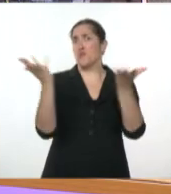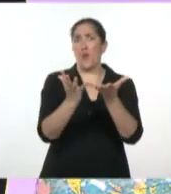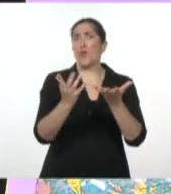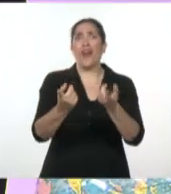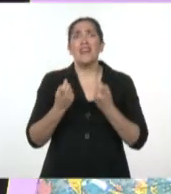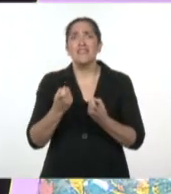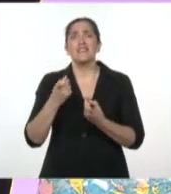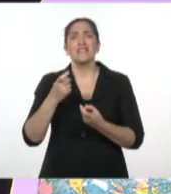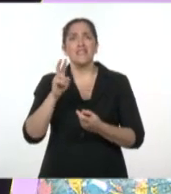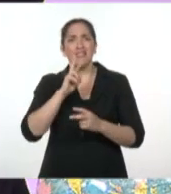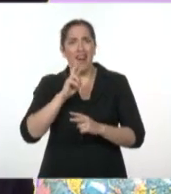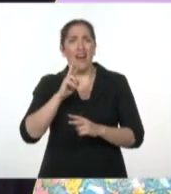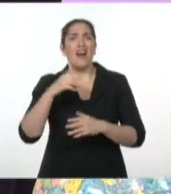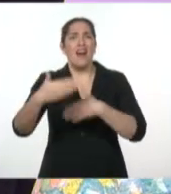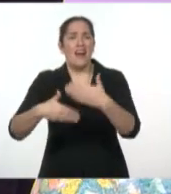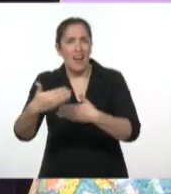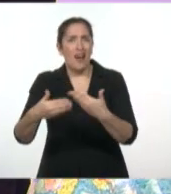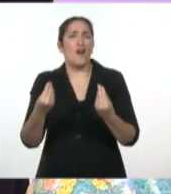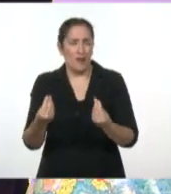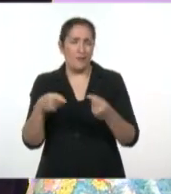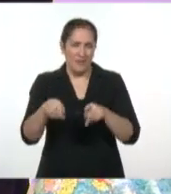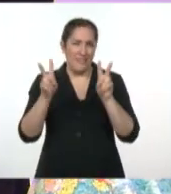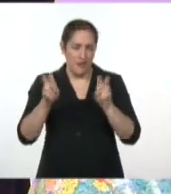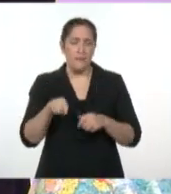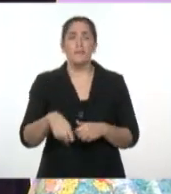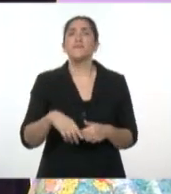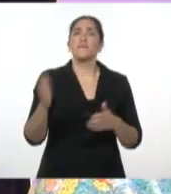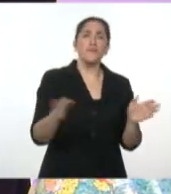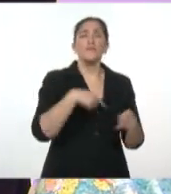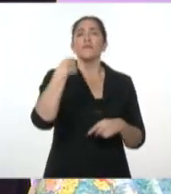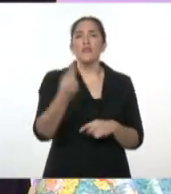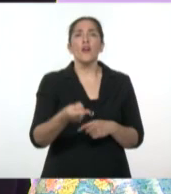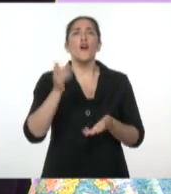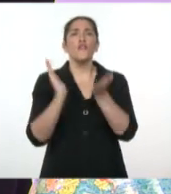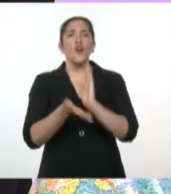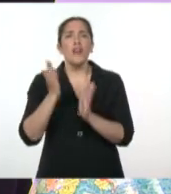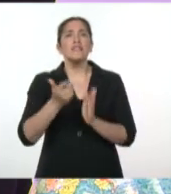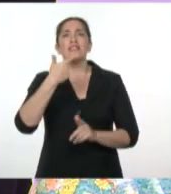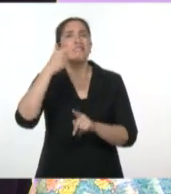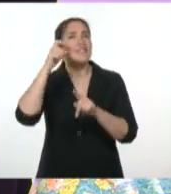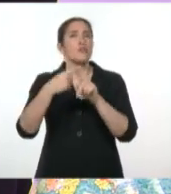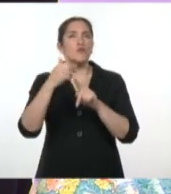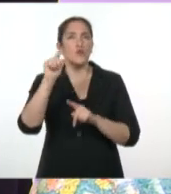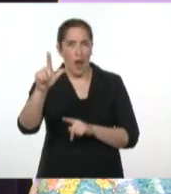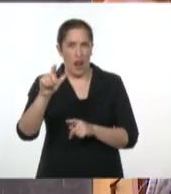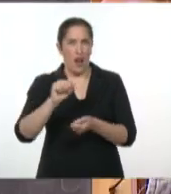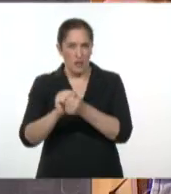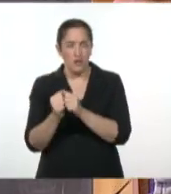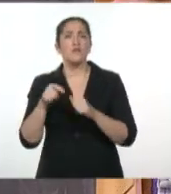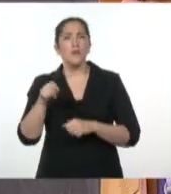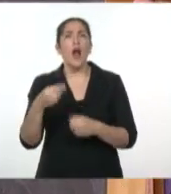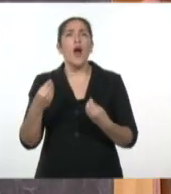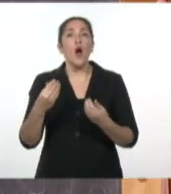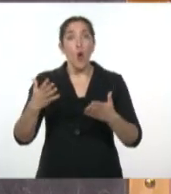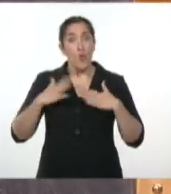Claro, bien. Y por último vamos a hablar de la violencia sexual. Traje una imagen también para representar que tu cuerpo es tuyo, un poco de